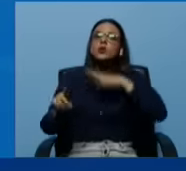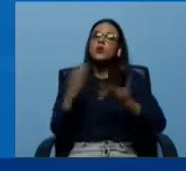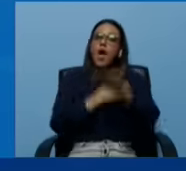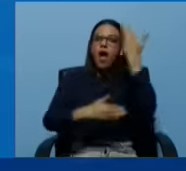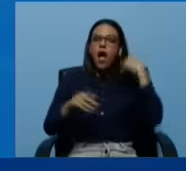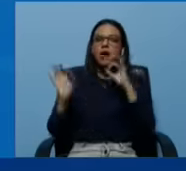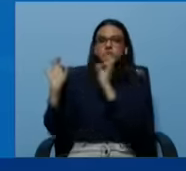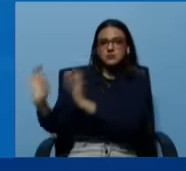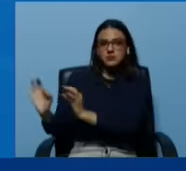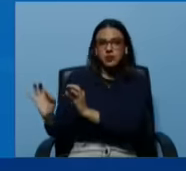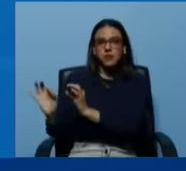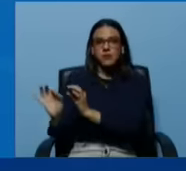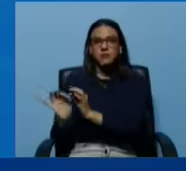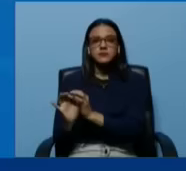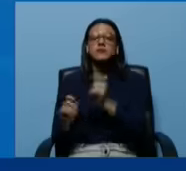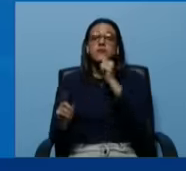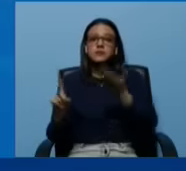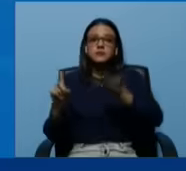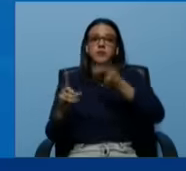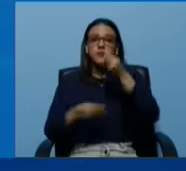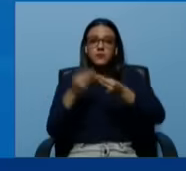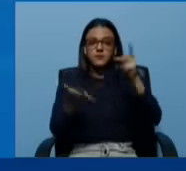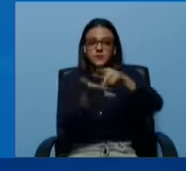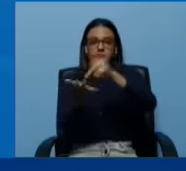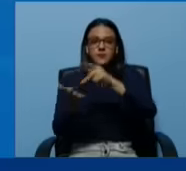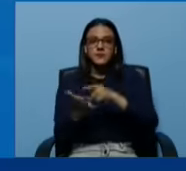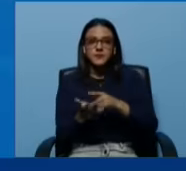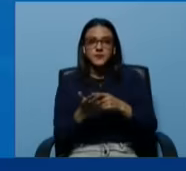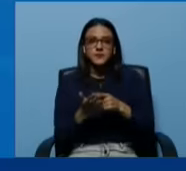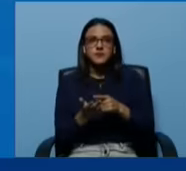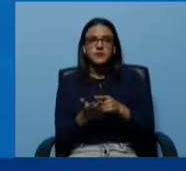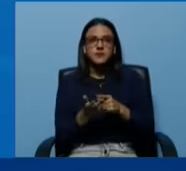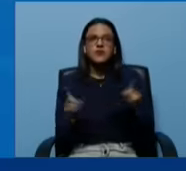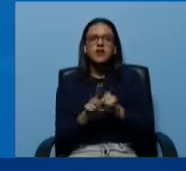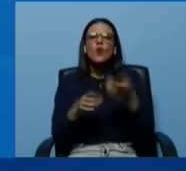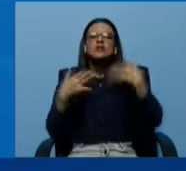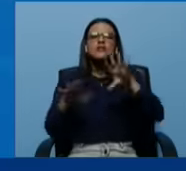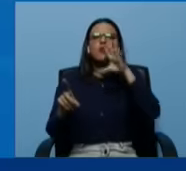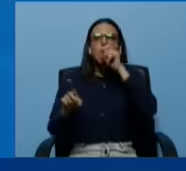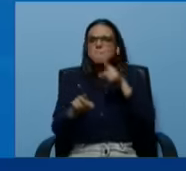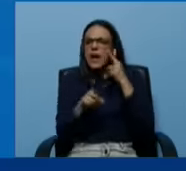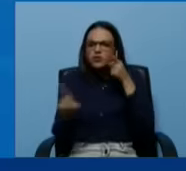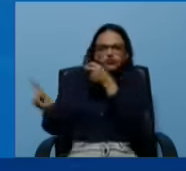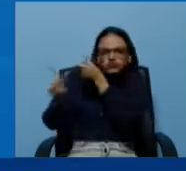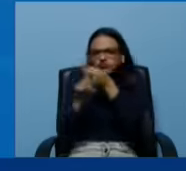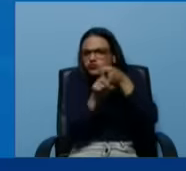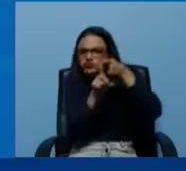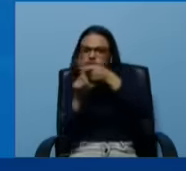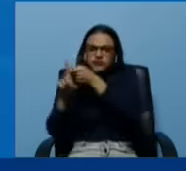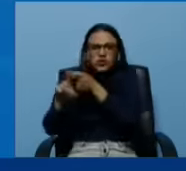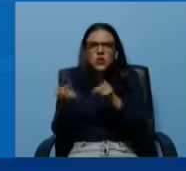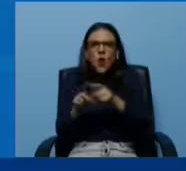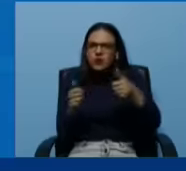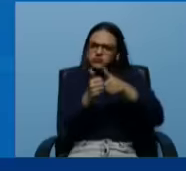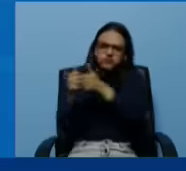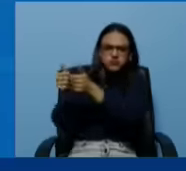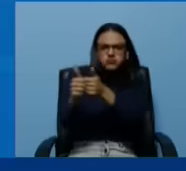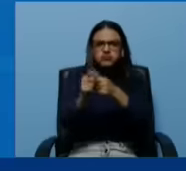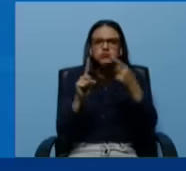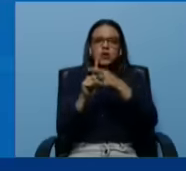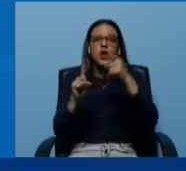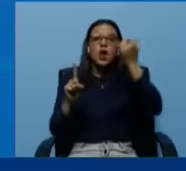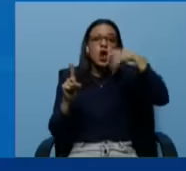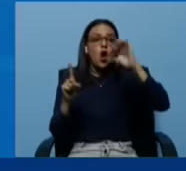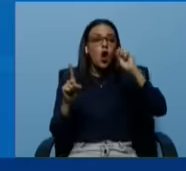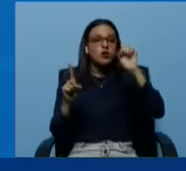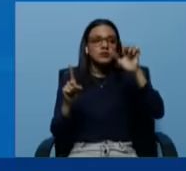Uno de los fundamentales que participó como un perro de caza del imperialismo, José María Aznar, presidente del gobierno